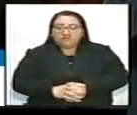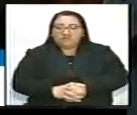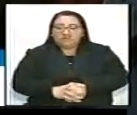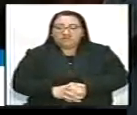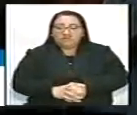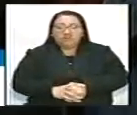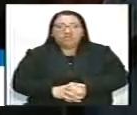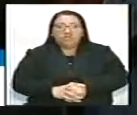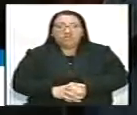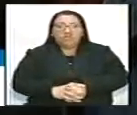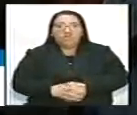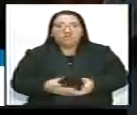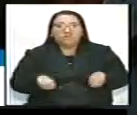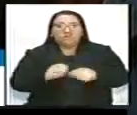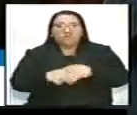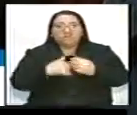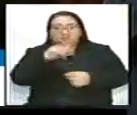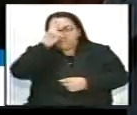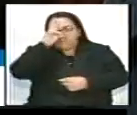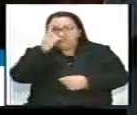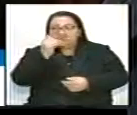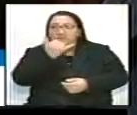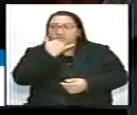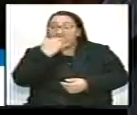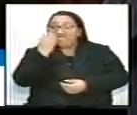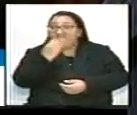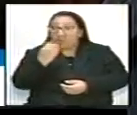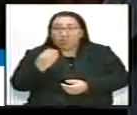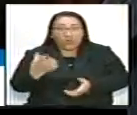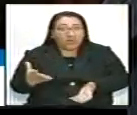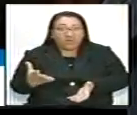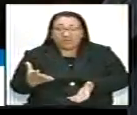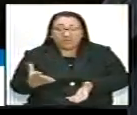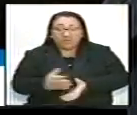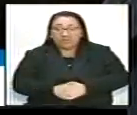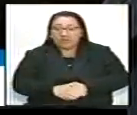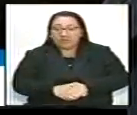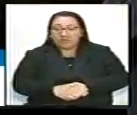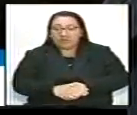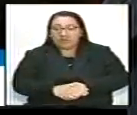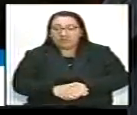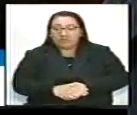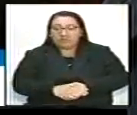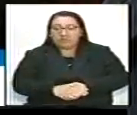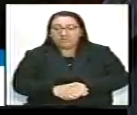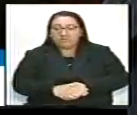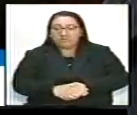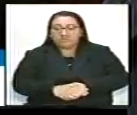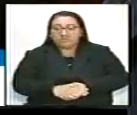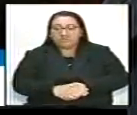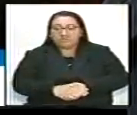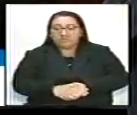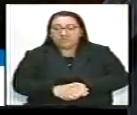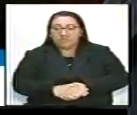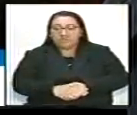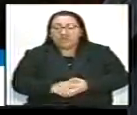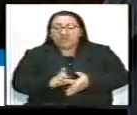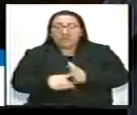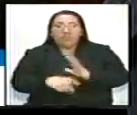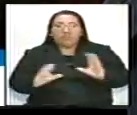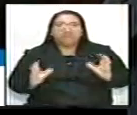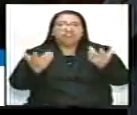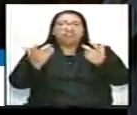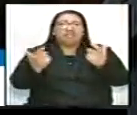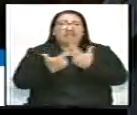Lo que está paralizando al país es terrible lo que se nos viene. Estamos dando el caldo, estamos creando un caldo de cultivo para las reacciones